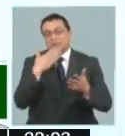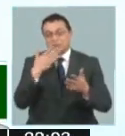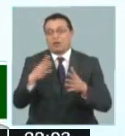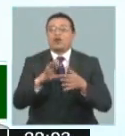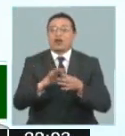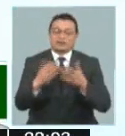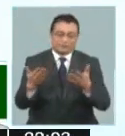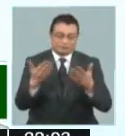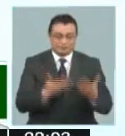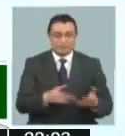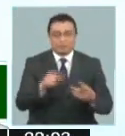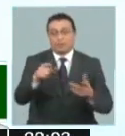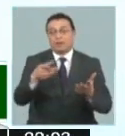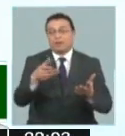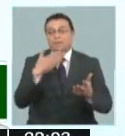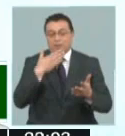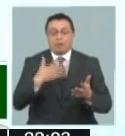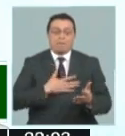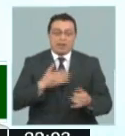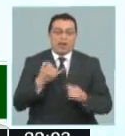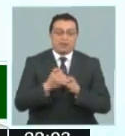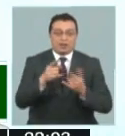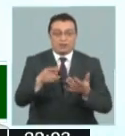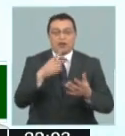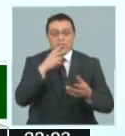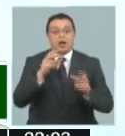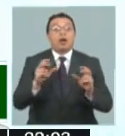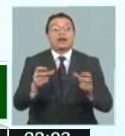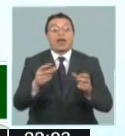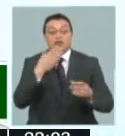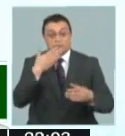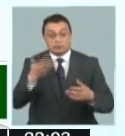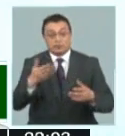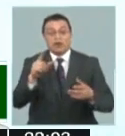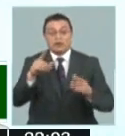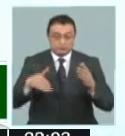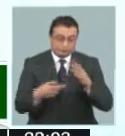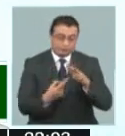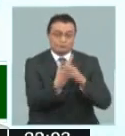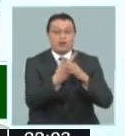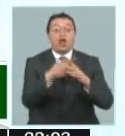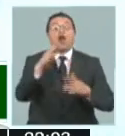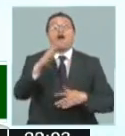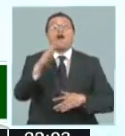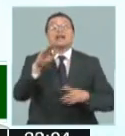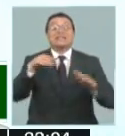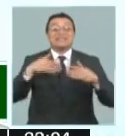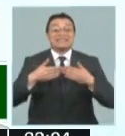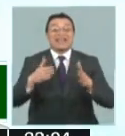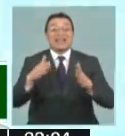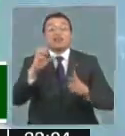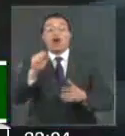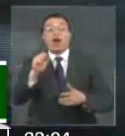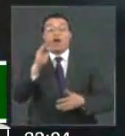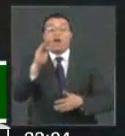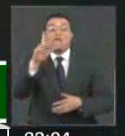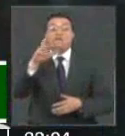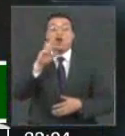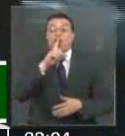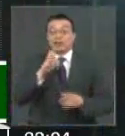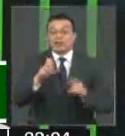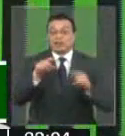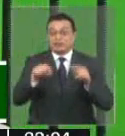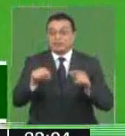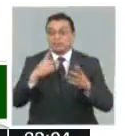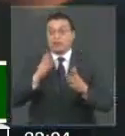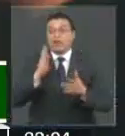Moni. Mi colega, mi amiga y conductora del programa radial Saliendo a Flote, que ahora recuérdanos el horario porque ya no va grabado